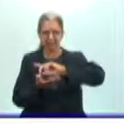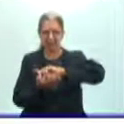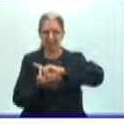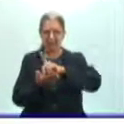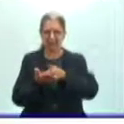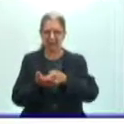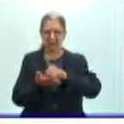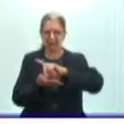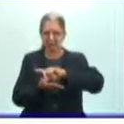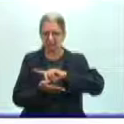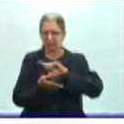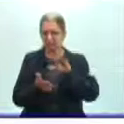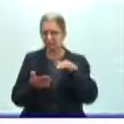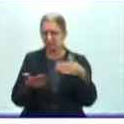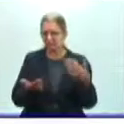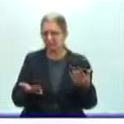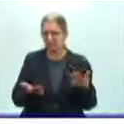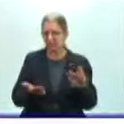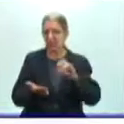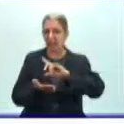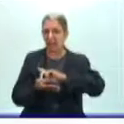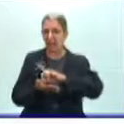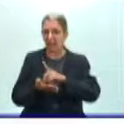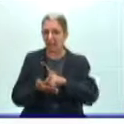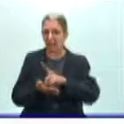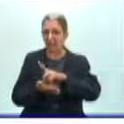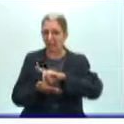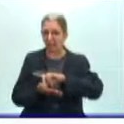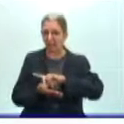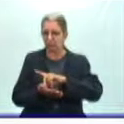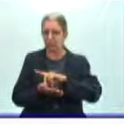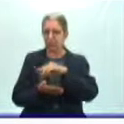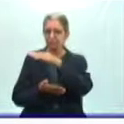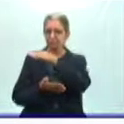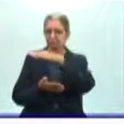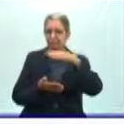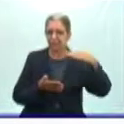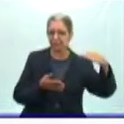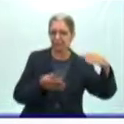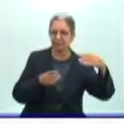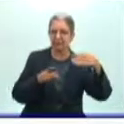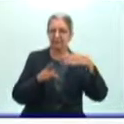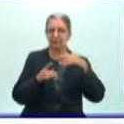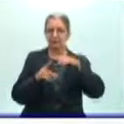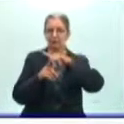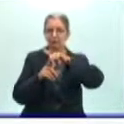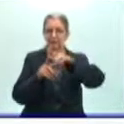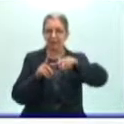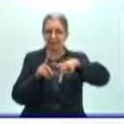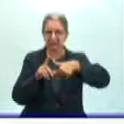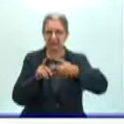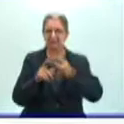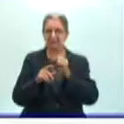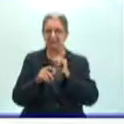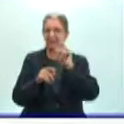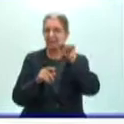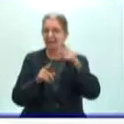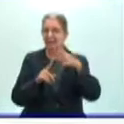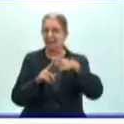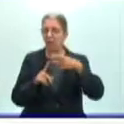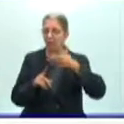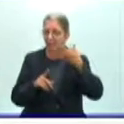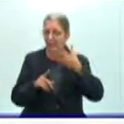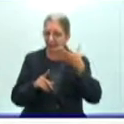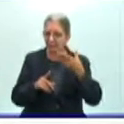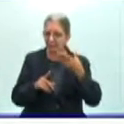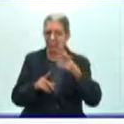inscrito? Sobre el arco de semicircunferencia. También conoces el teorema